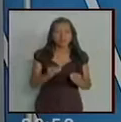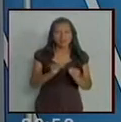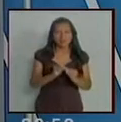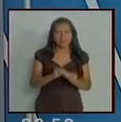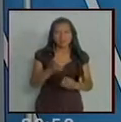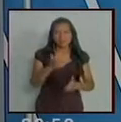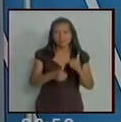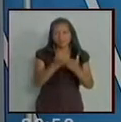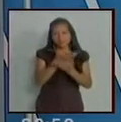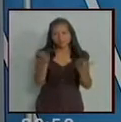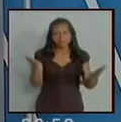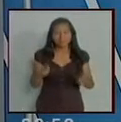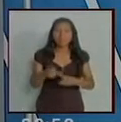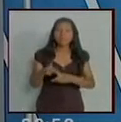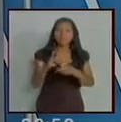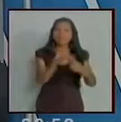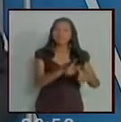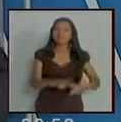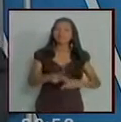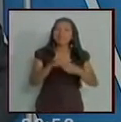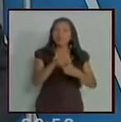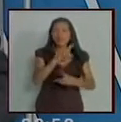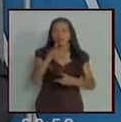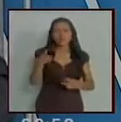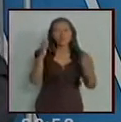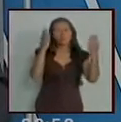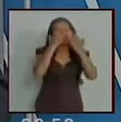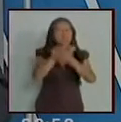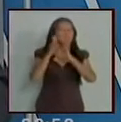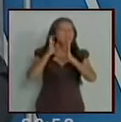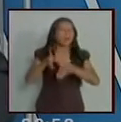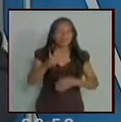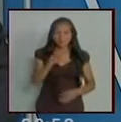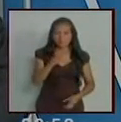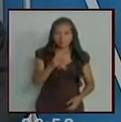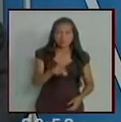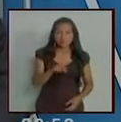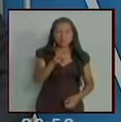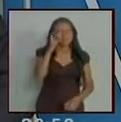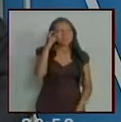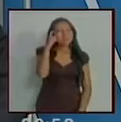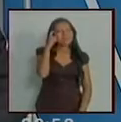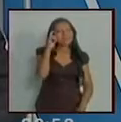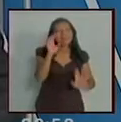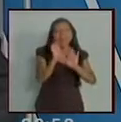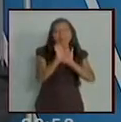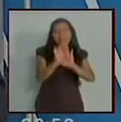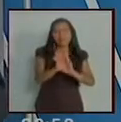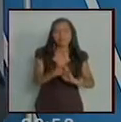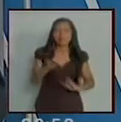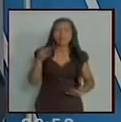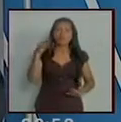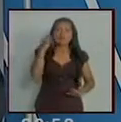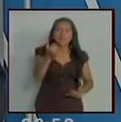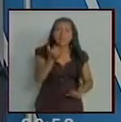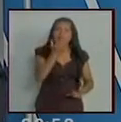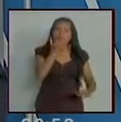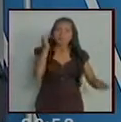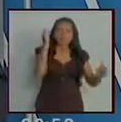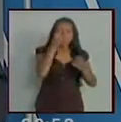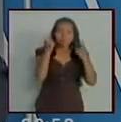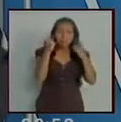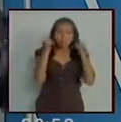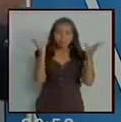los oídos, por Dios. Hay que cuidarlos. Usted se pone a pensar que cómo sería su vida si acaso tiene problemas en el oído o